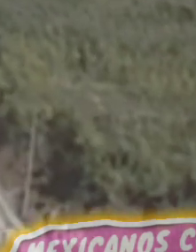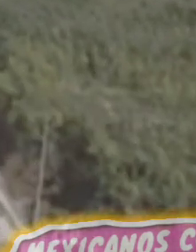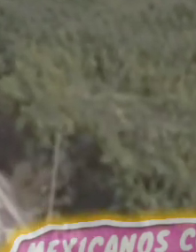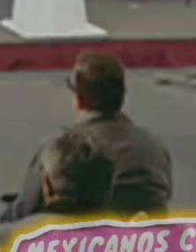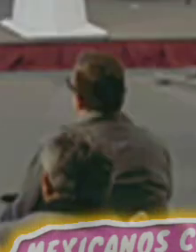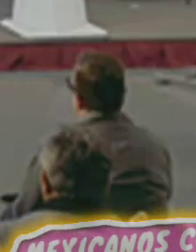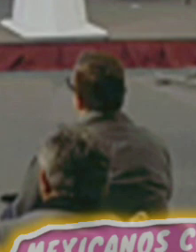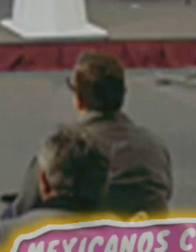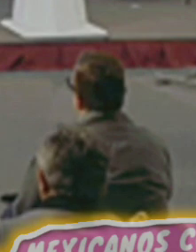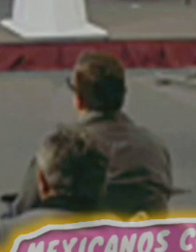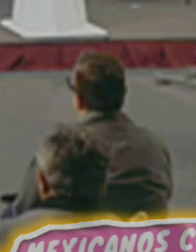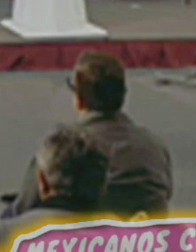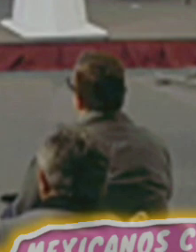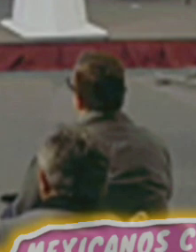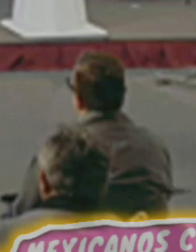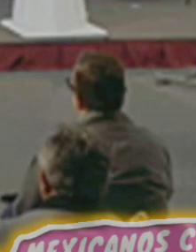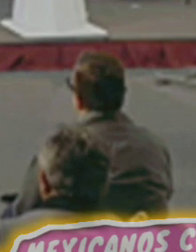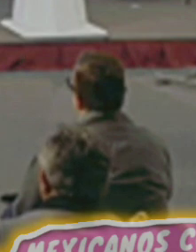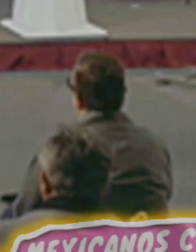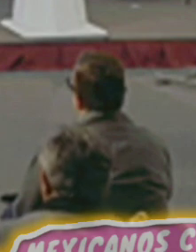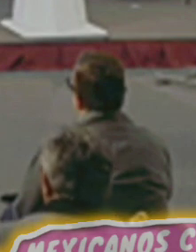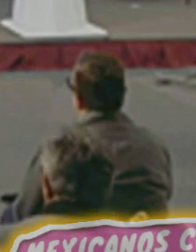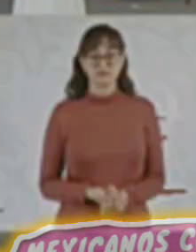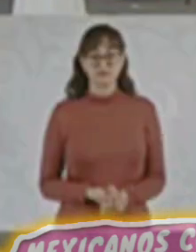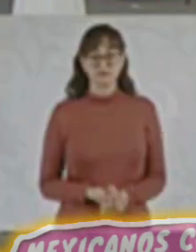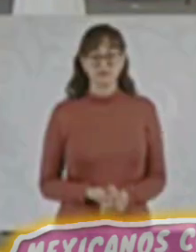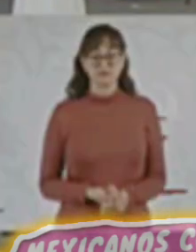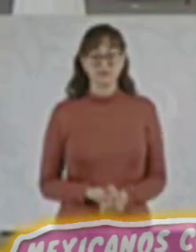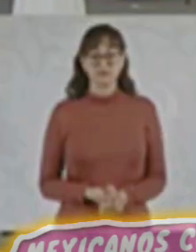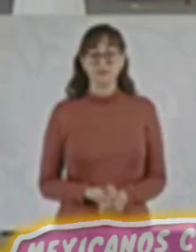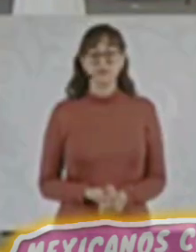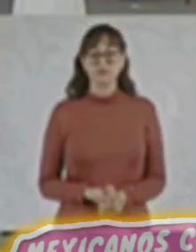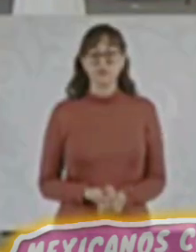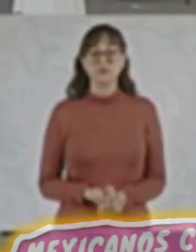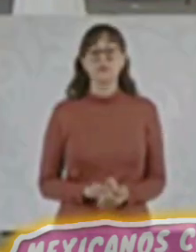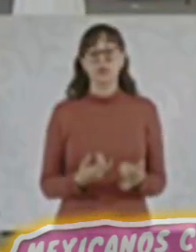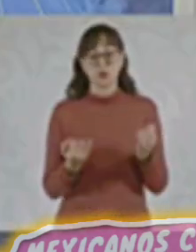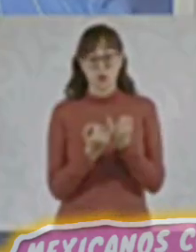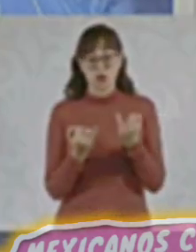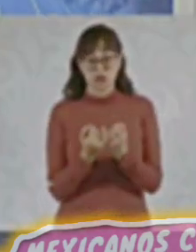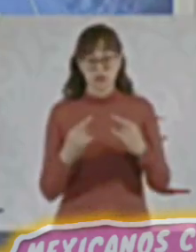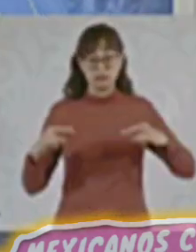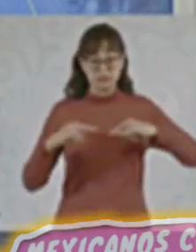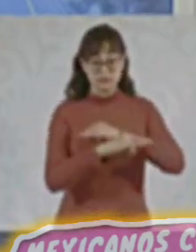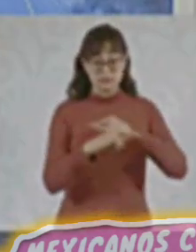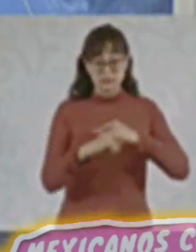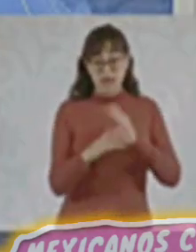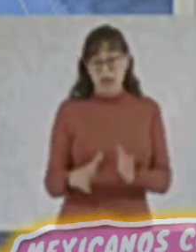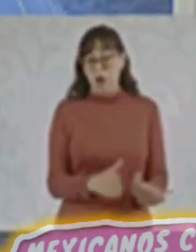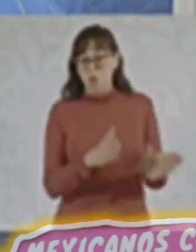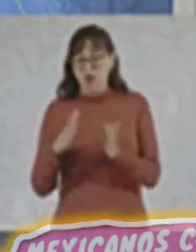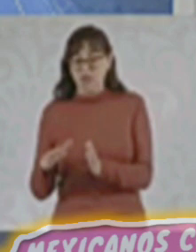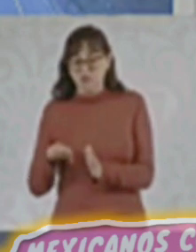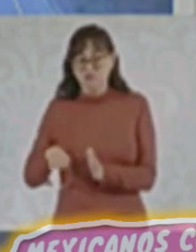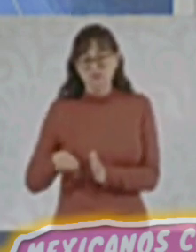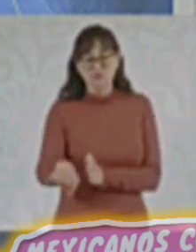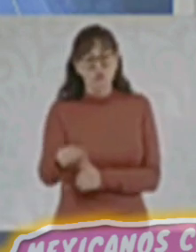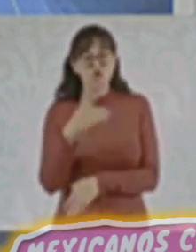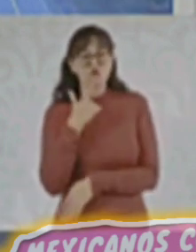operación. Las rampas de frenado, que son importantes en cuanto a la seguridad vial